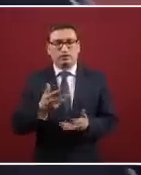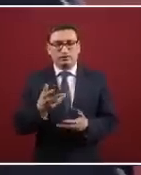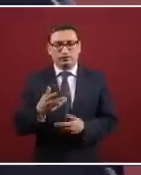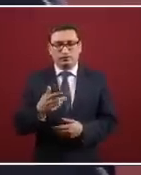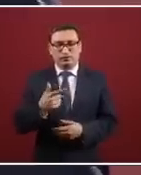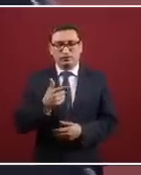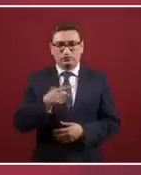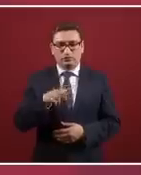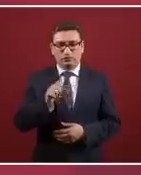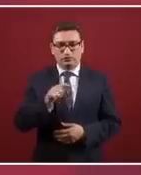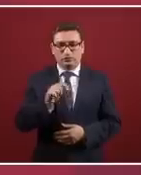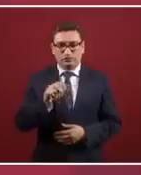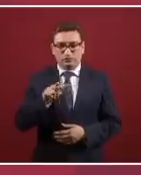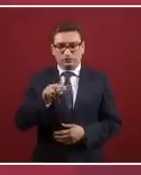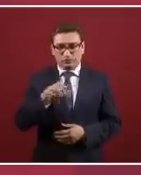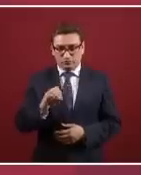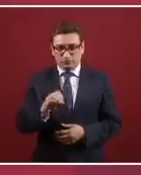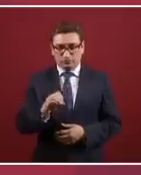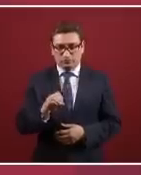Gustavo,